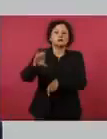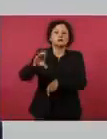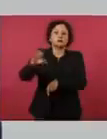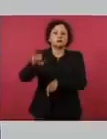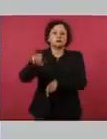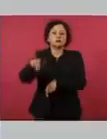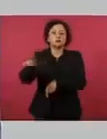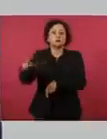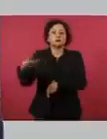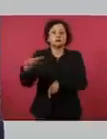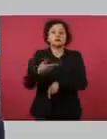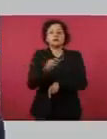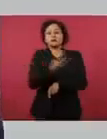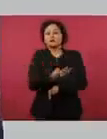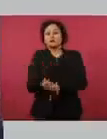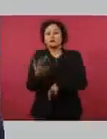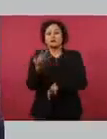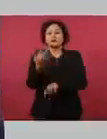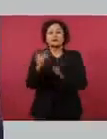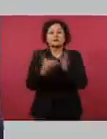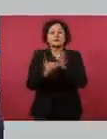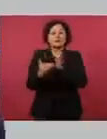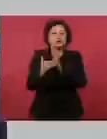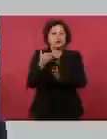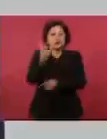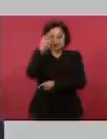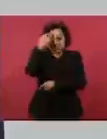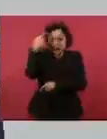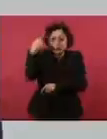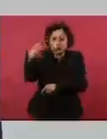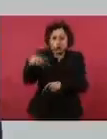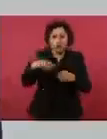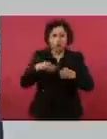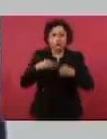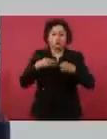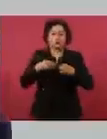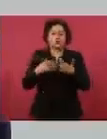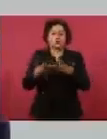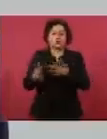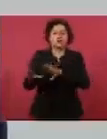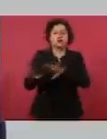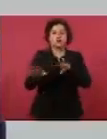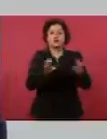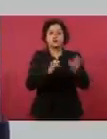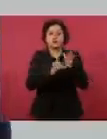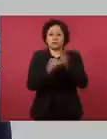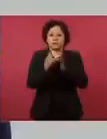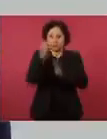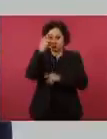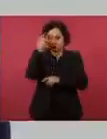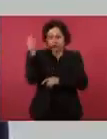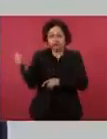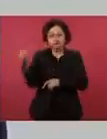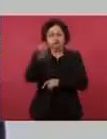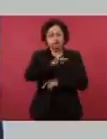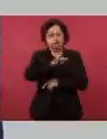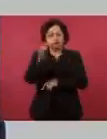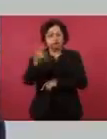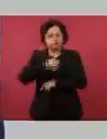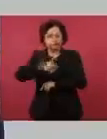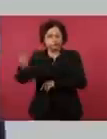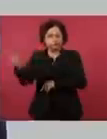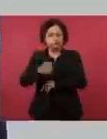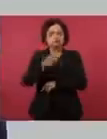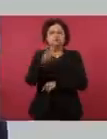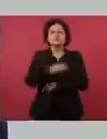millones de pesos para vestuario, 900 millones de pesos para traslados y 282 millones de